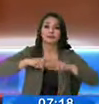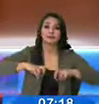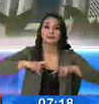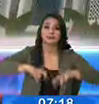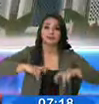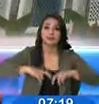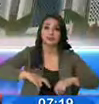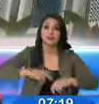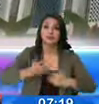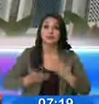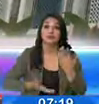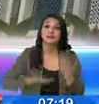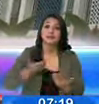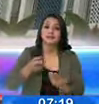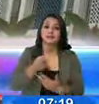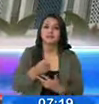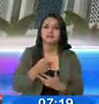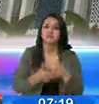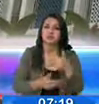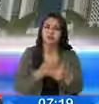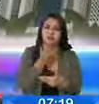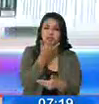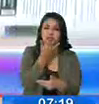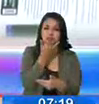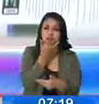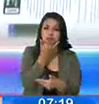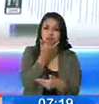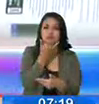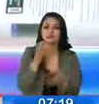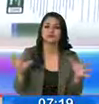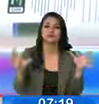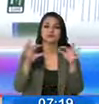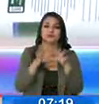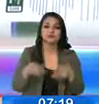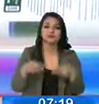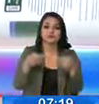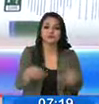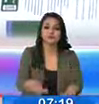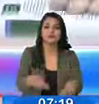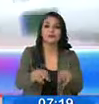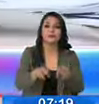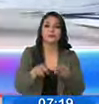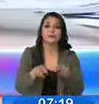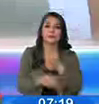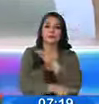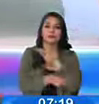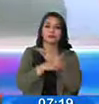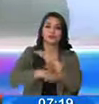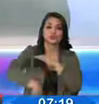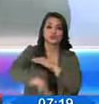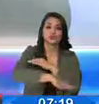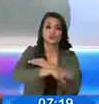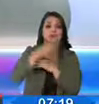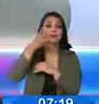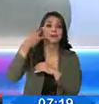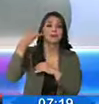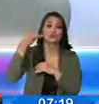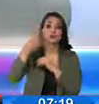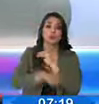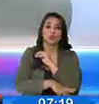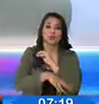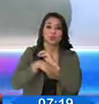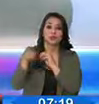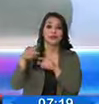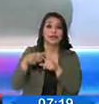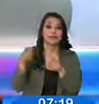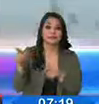encontrarse supuestas irregularidades en el proceso de la concesión del campo petrolero ubicado en la Amazonía, alegando que el expresidente sí